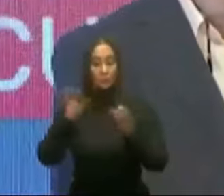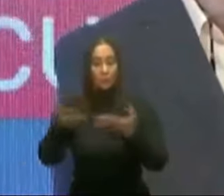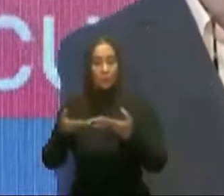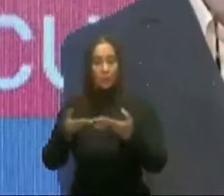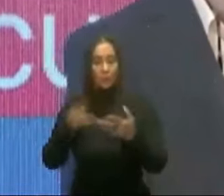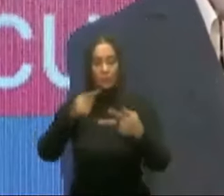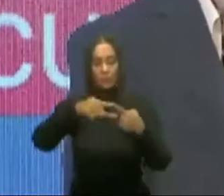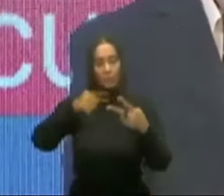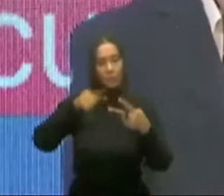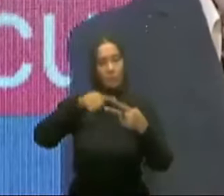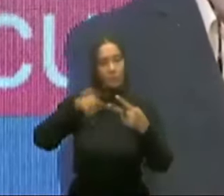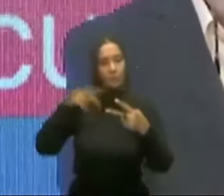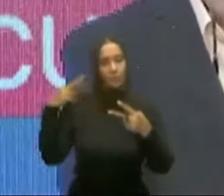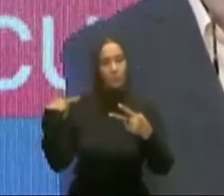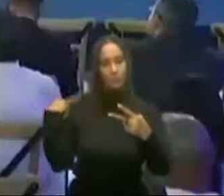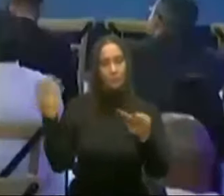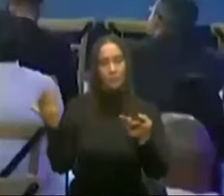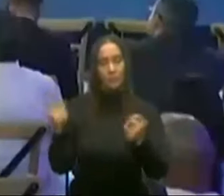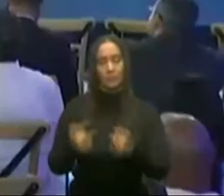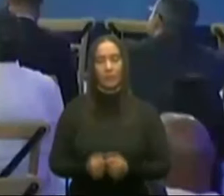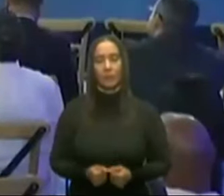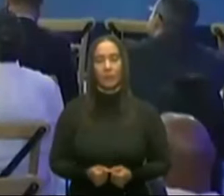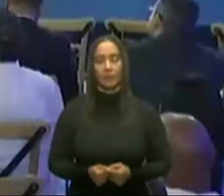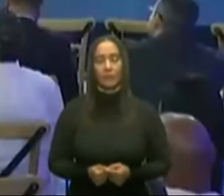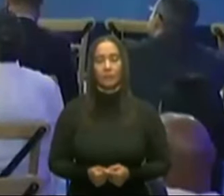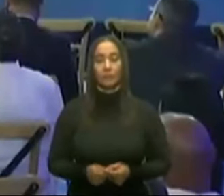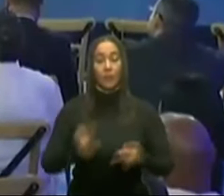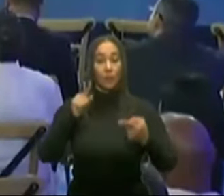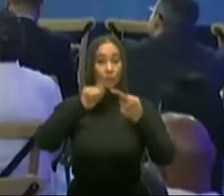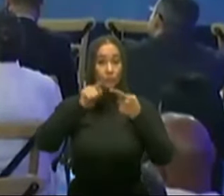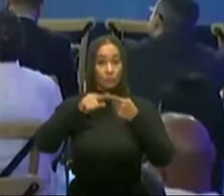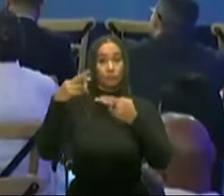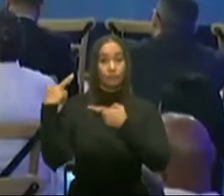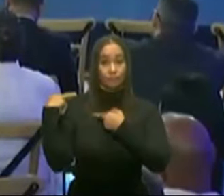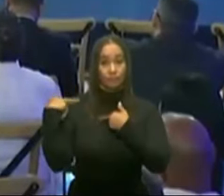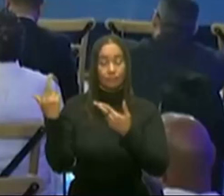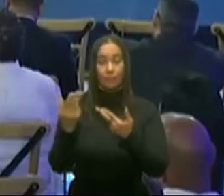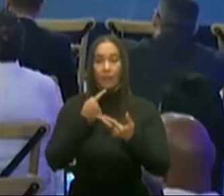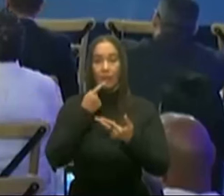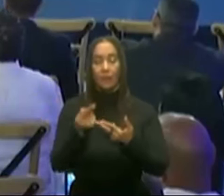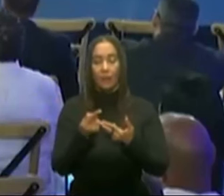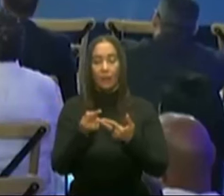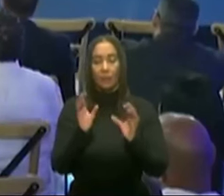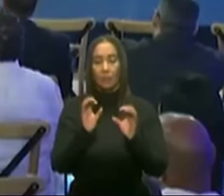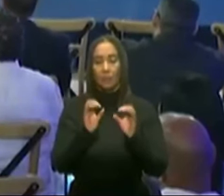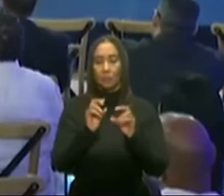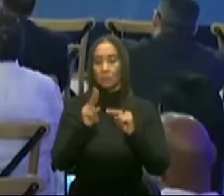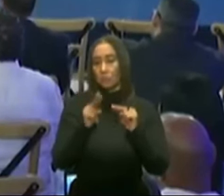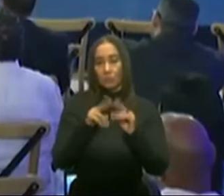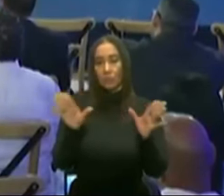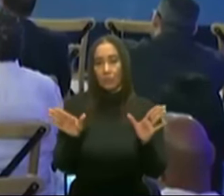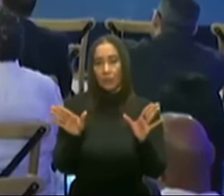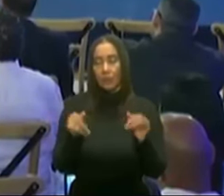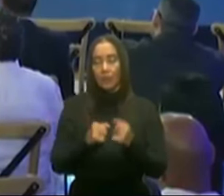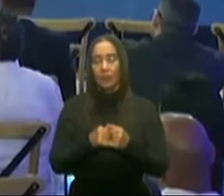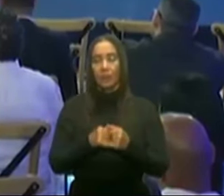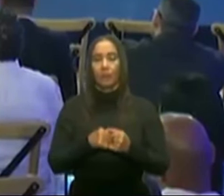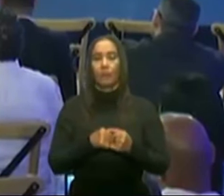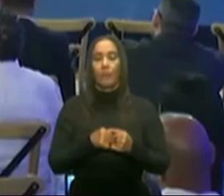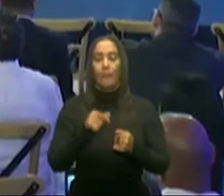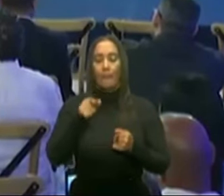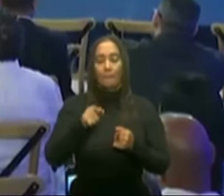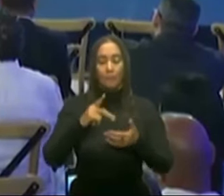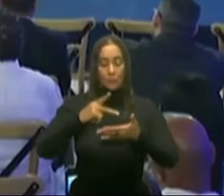Hay dos tipos de responsabilidades. Hay una responsabilidad, digamos, que es orgánica, donde